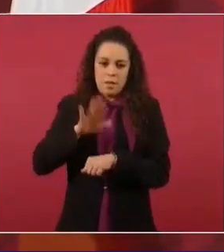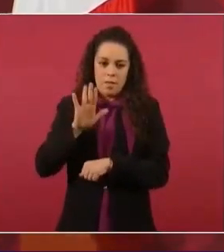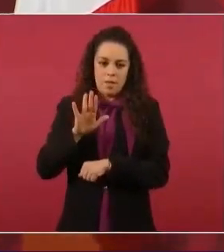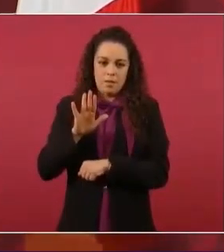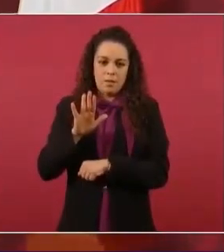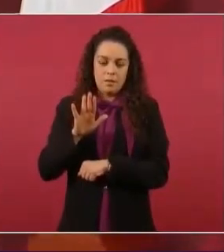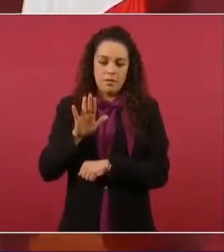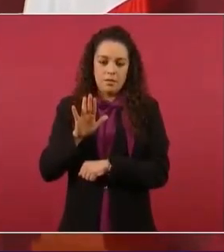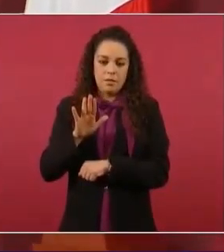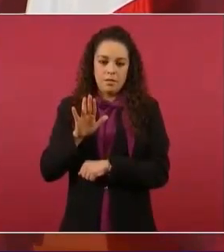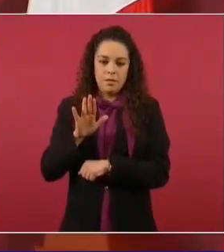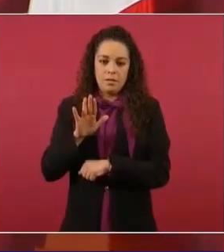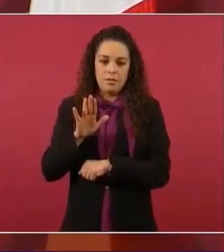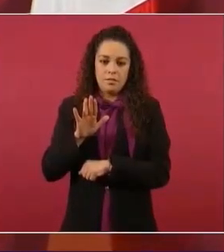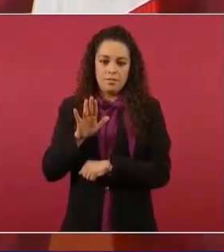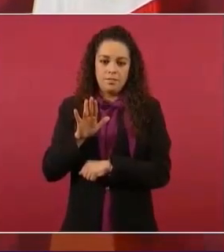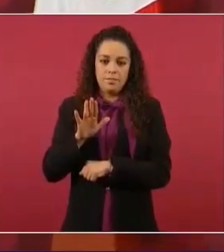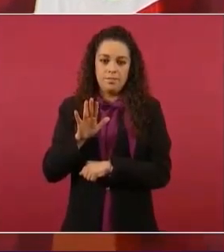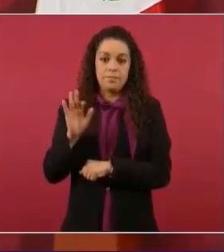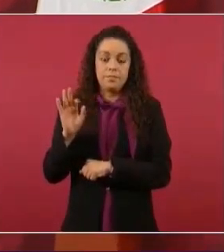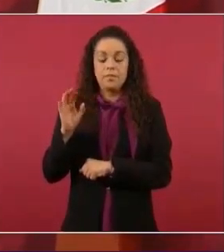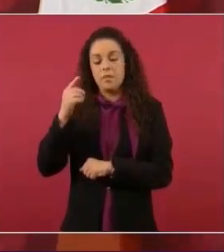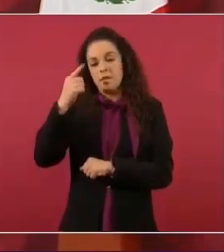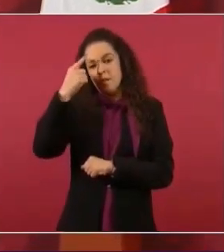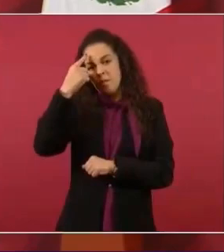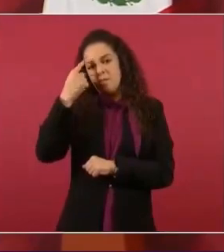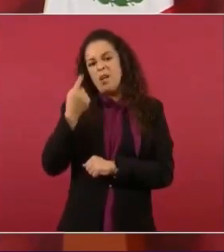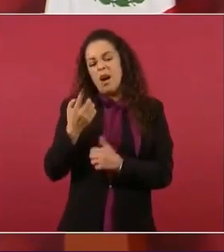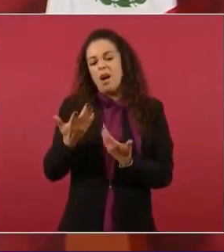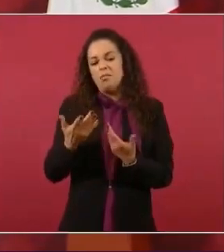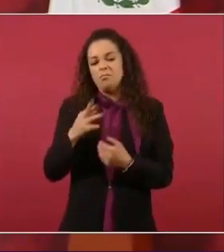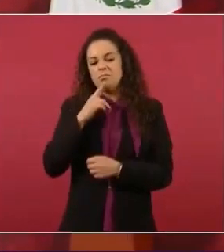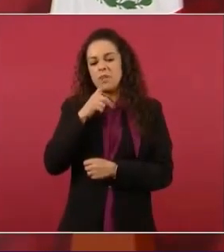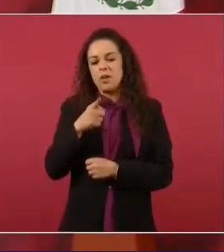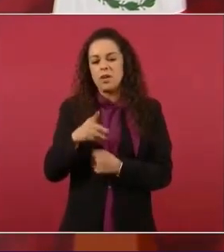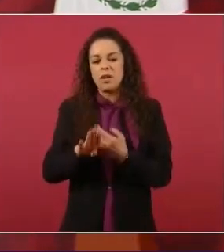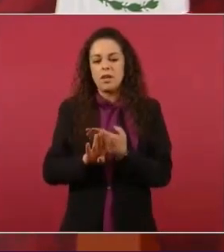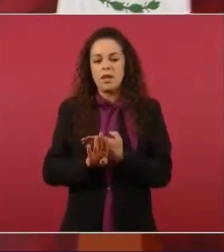para que no vayan